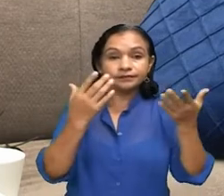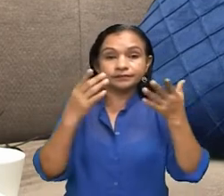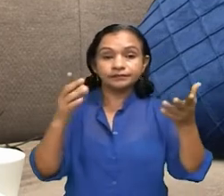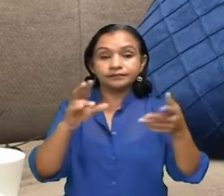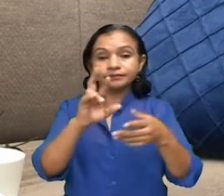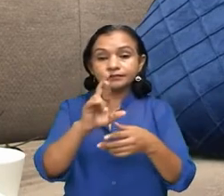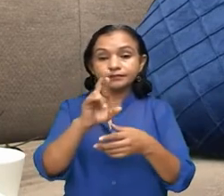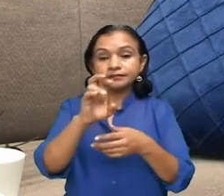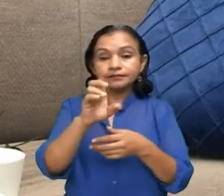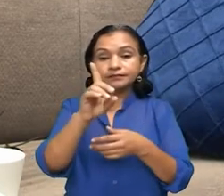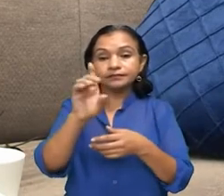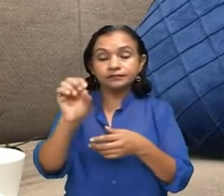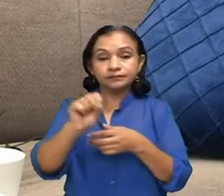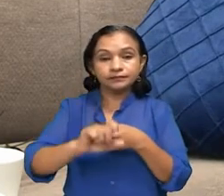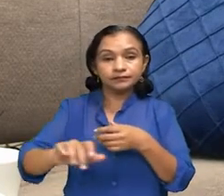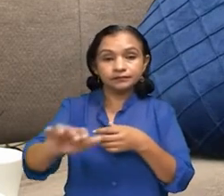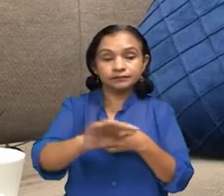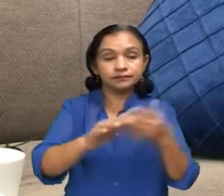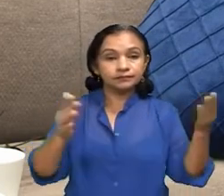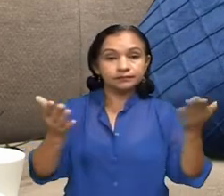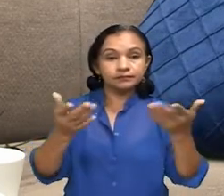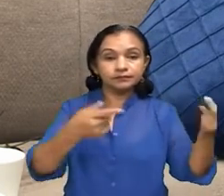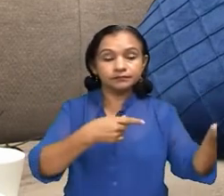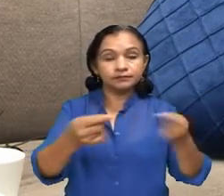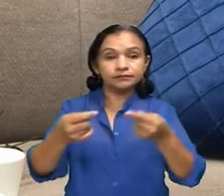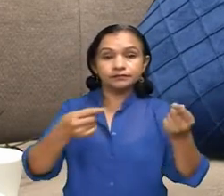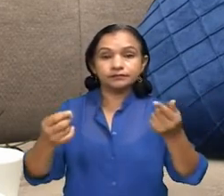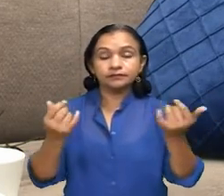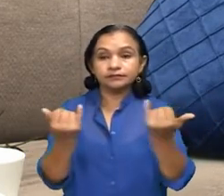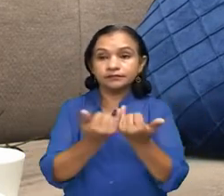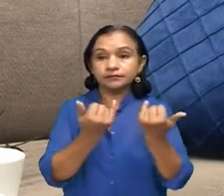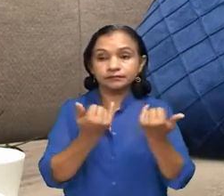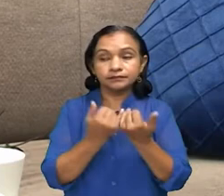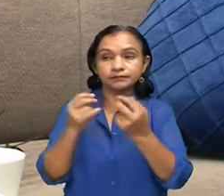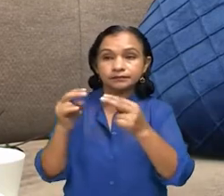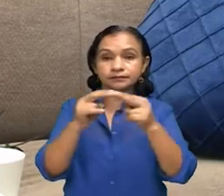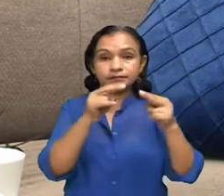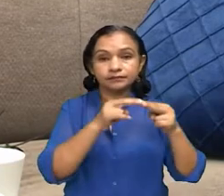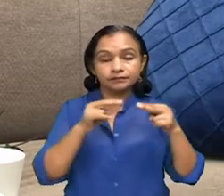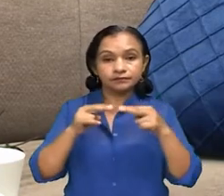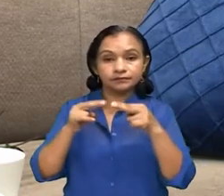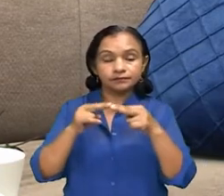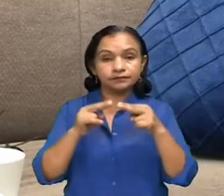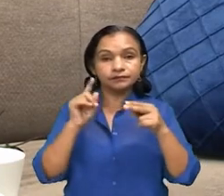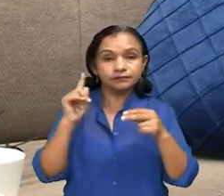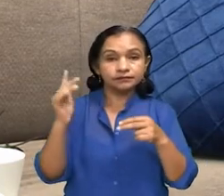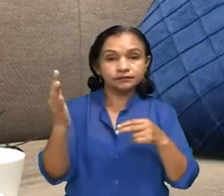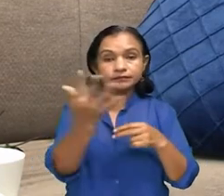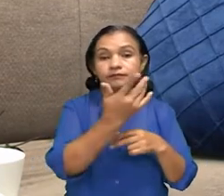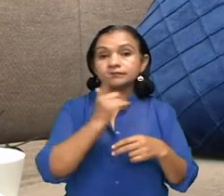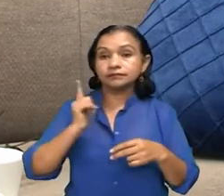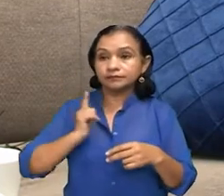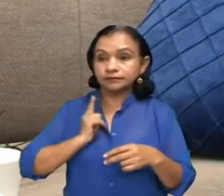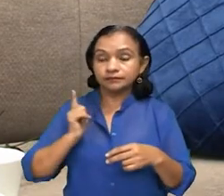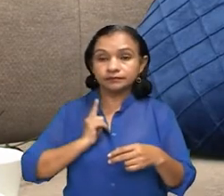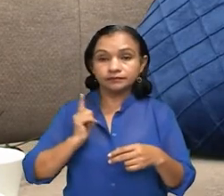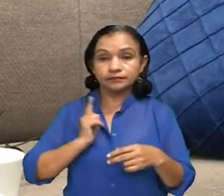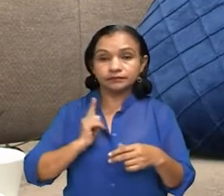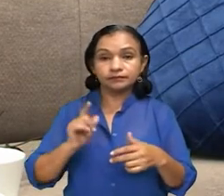redes sociales, cómo yo le voy a sacar provecho. Y ahí me vinculo a una plataforma que nosotros tenemos, que